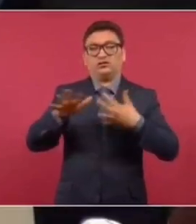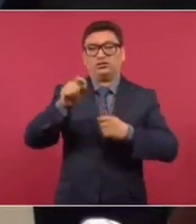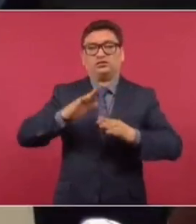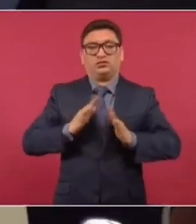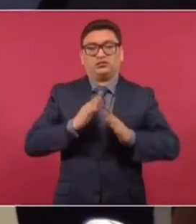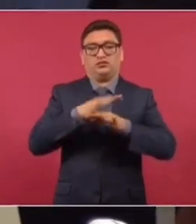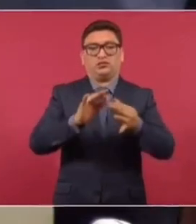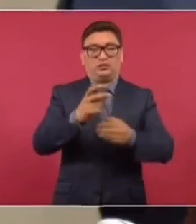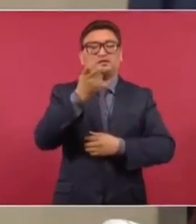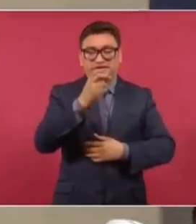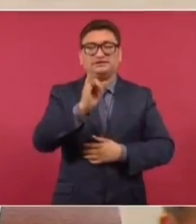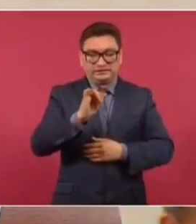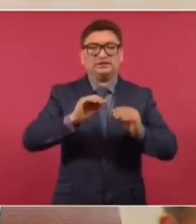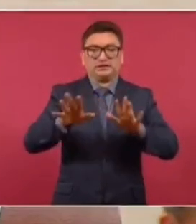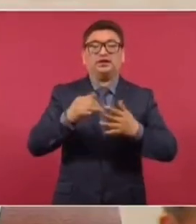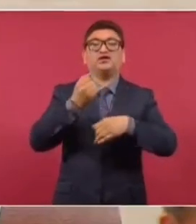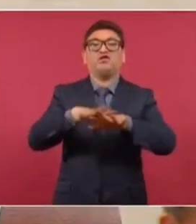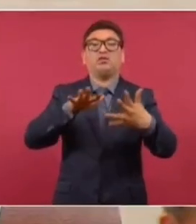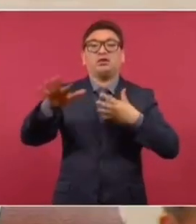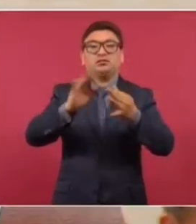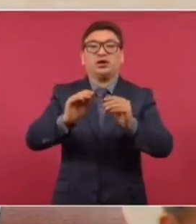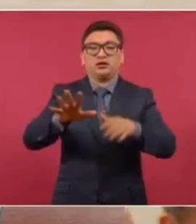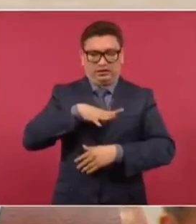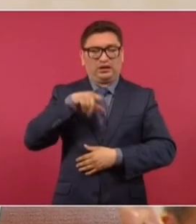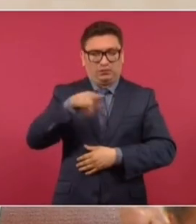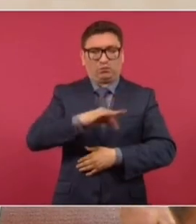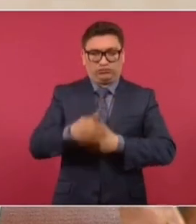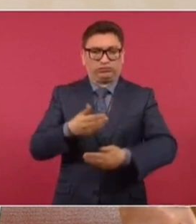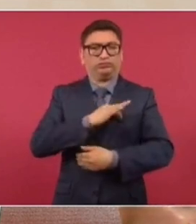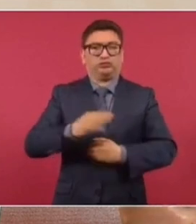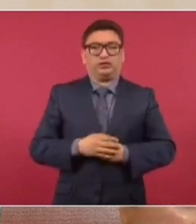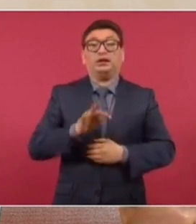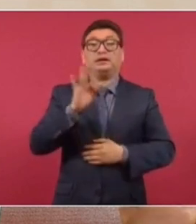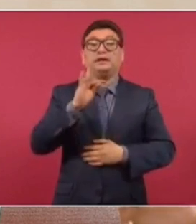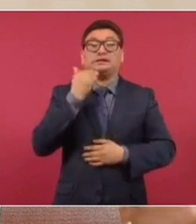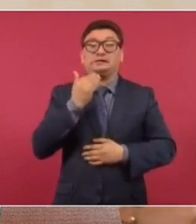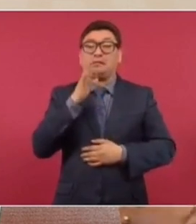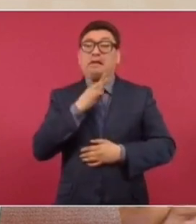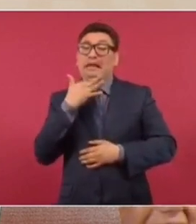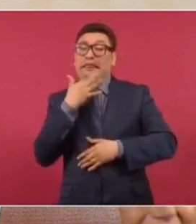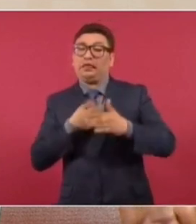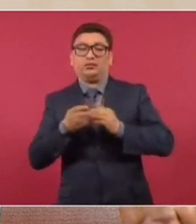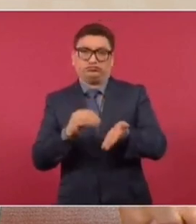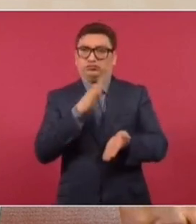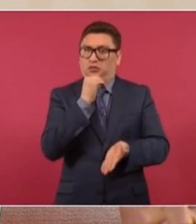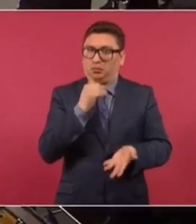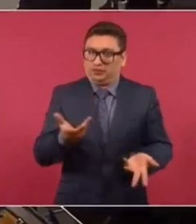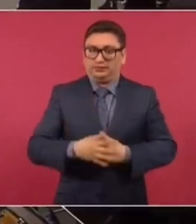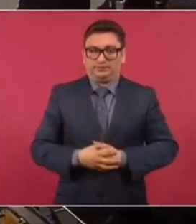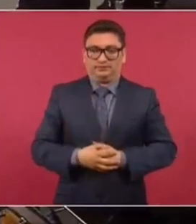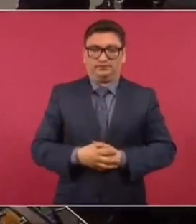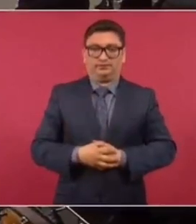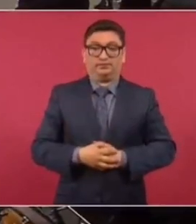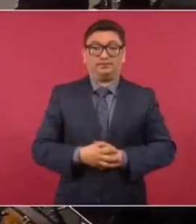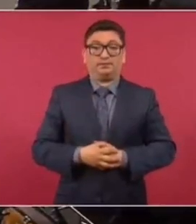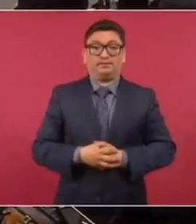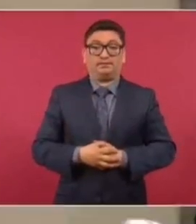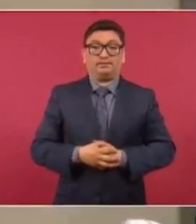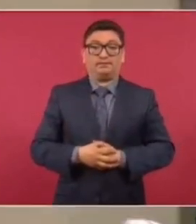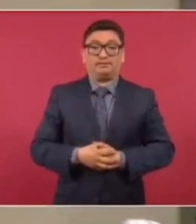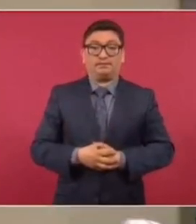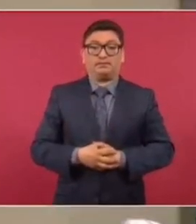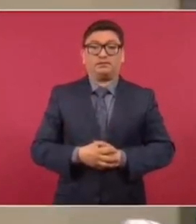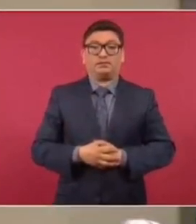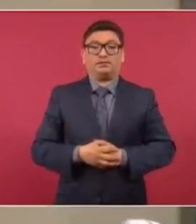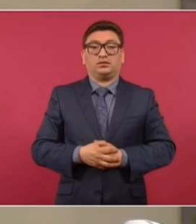Pues sí, pero por eso, si está en transparencia, ¿sí? Si fuese algo chueco, no se pone en transparencia. ¿Se ocultaría entonces? ¿Mande? ¿Se ocultaría entonces?